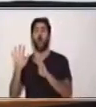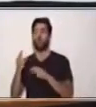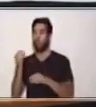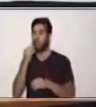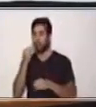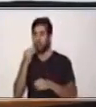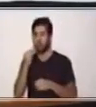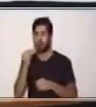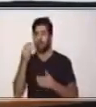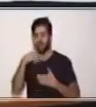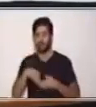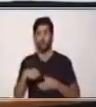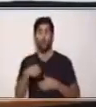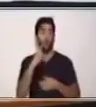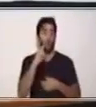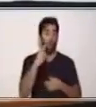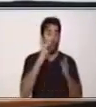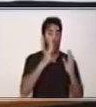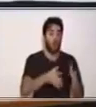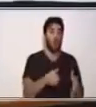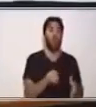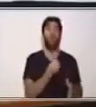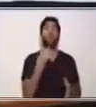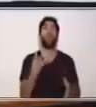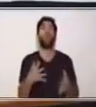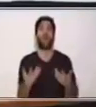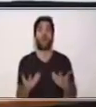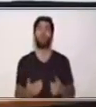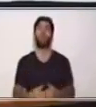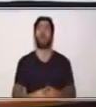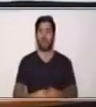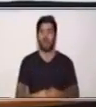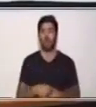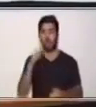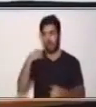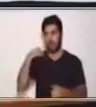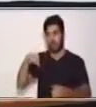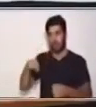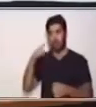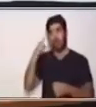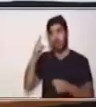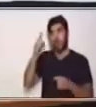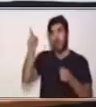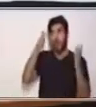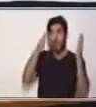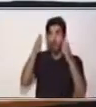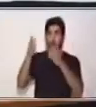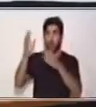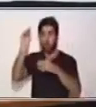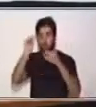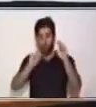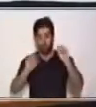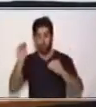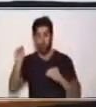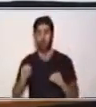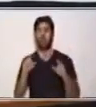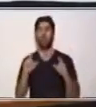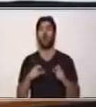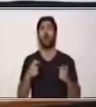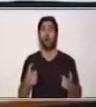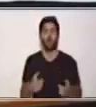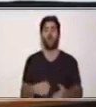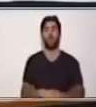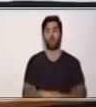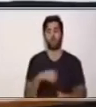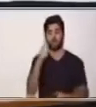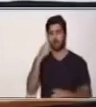dulces me quedan? Ahora voy a realizar mi planteamiento y voy a indicar. ¿Cuál es el primer